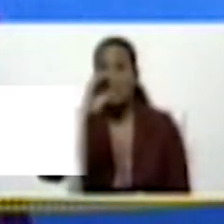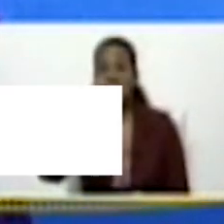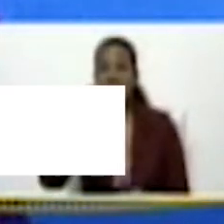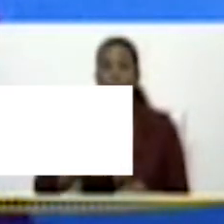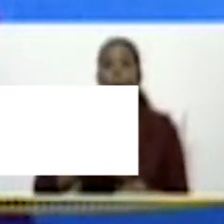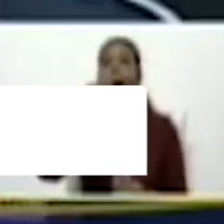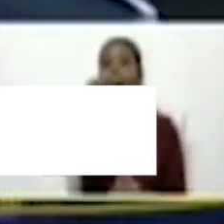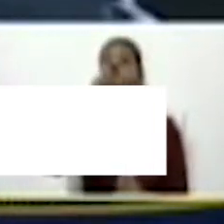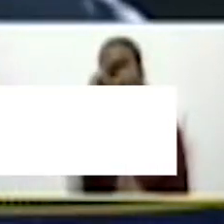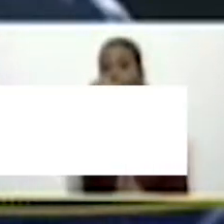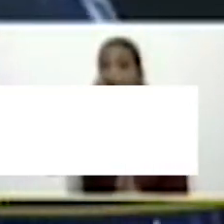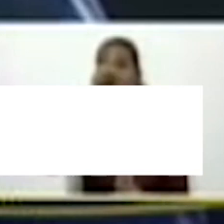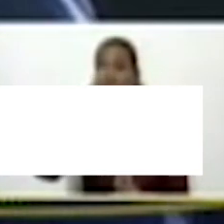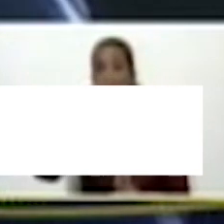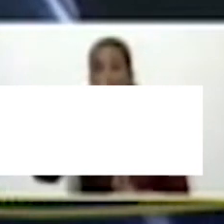nuestro experto